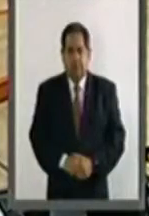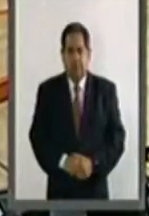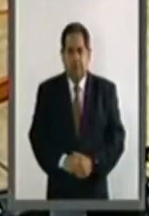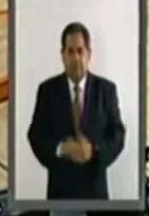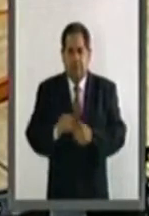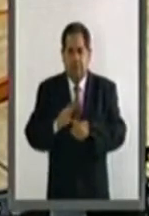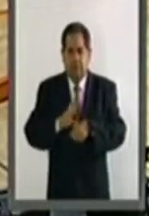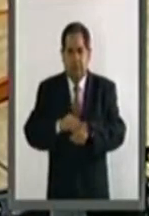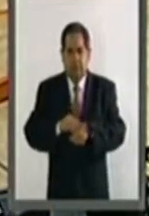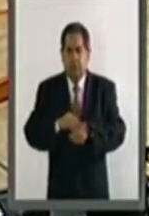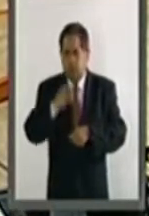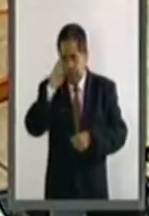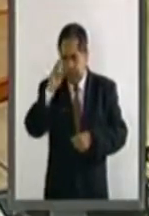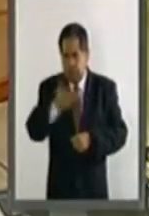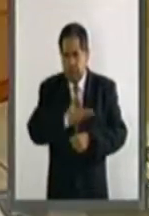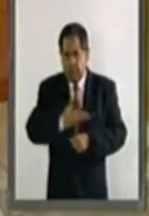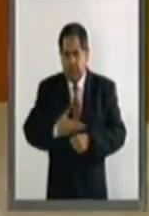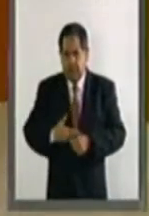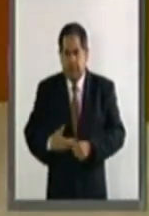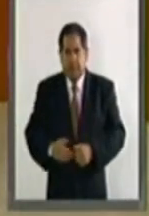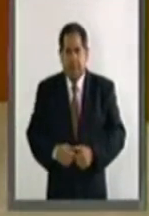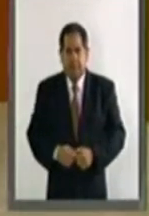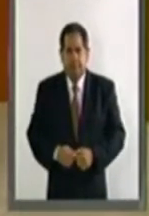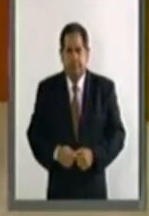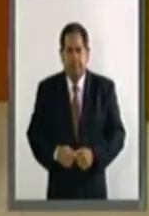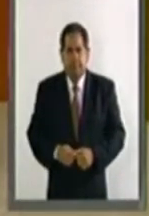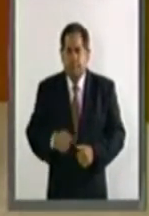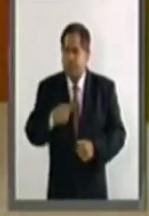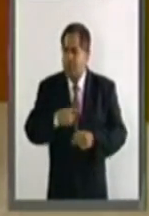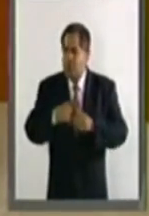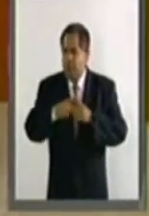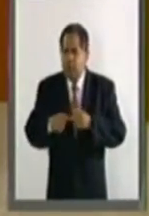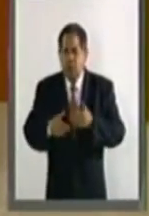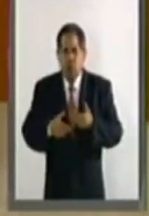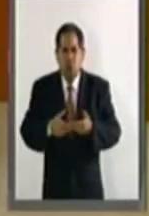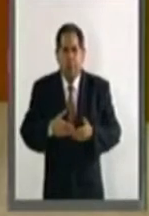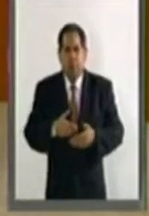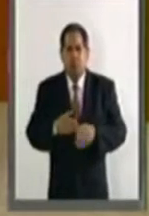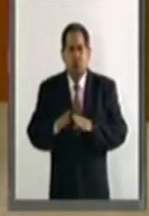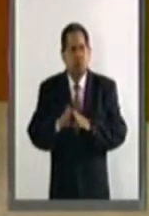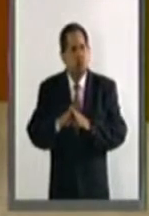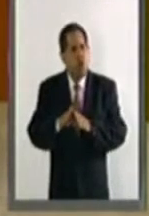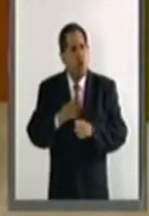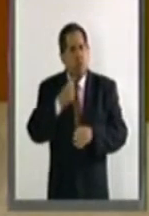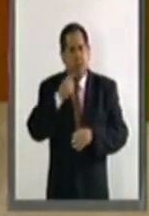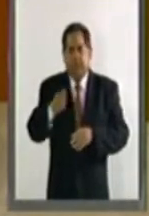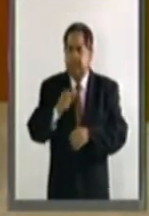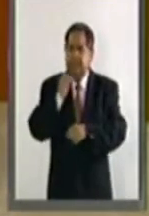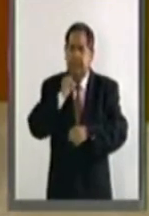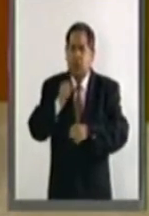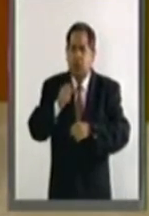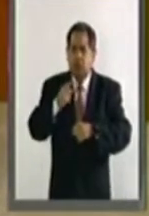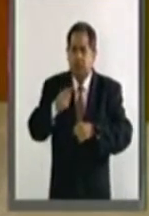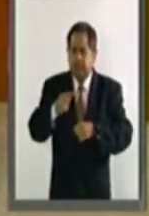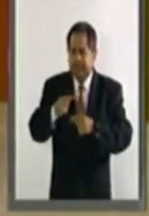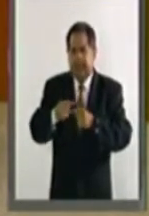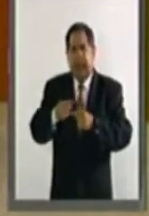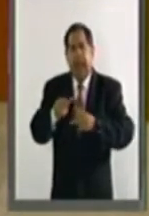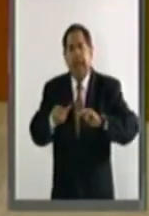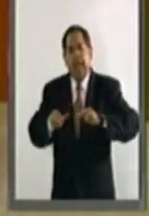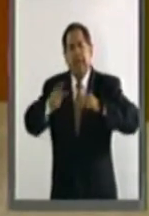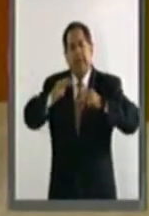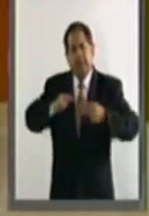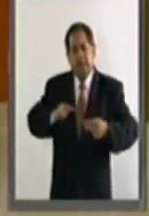Con su permiso, señor presidente. Yo empezaría, compañeras y compañeros senadores, por el final.